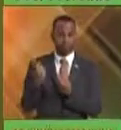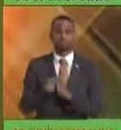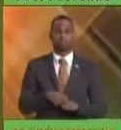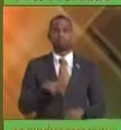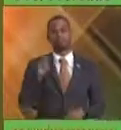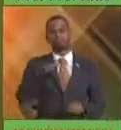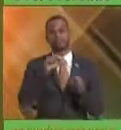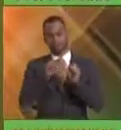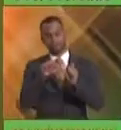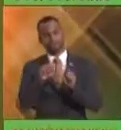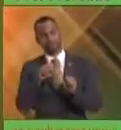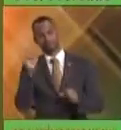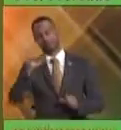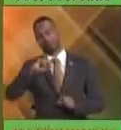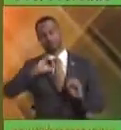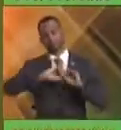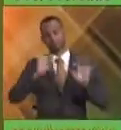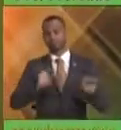sostenibilidad